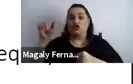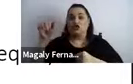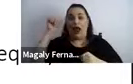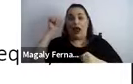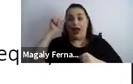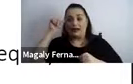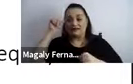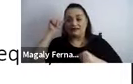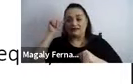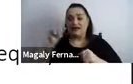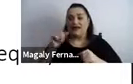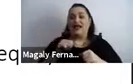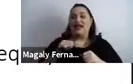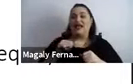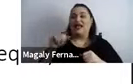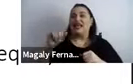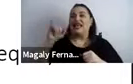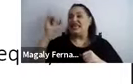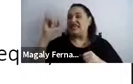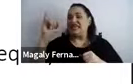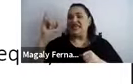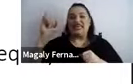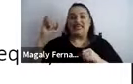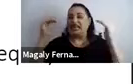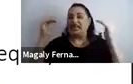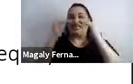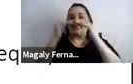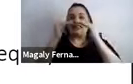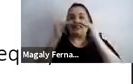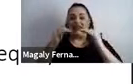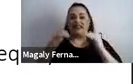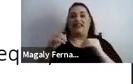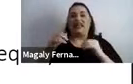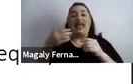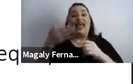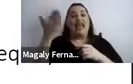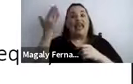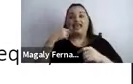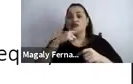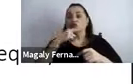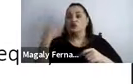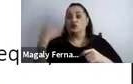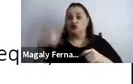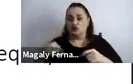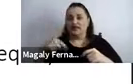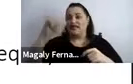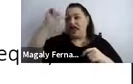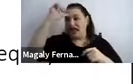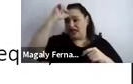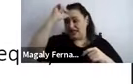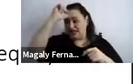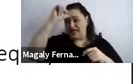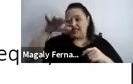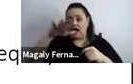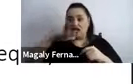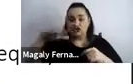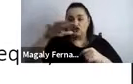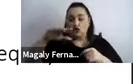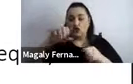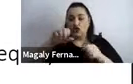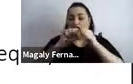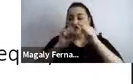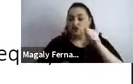alta en la ex Unión Soviética, en India, en zonas del sur de